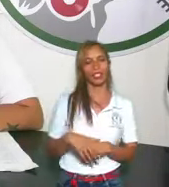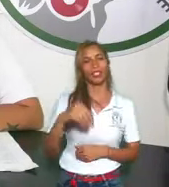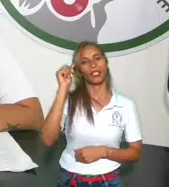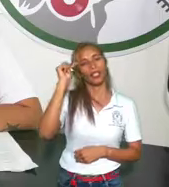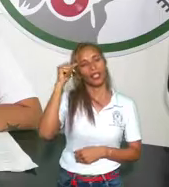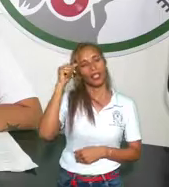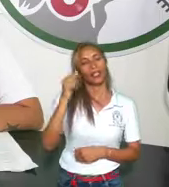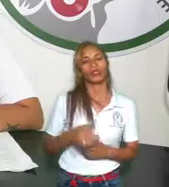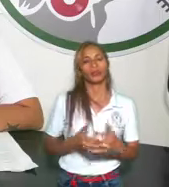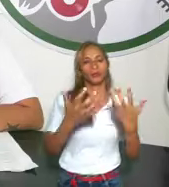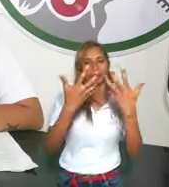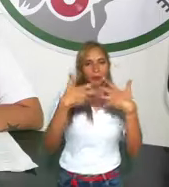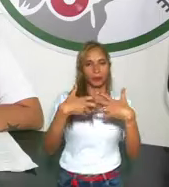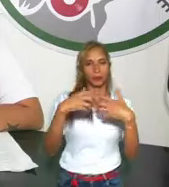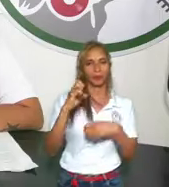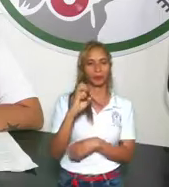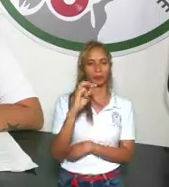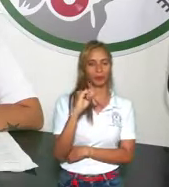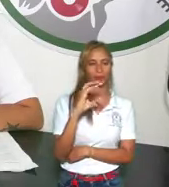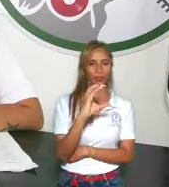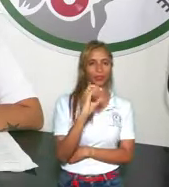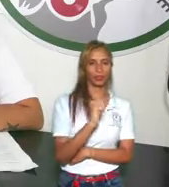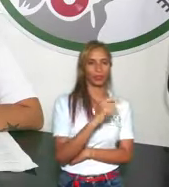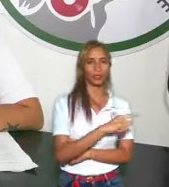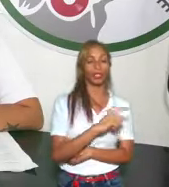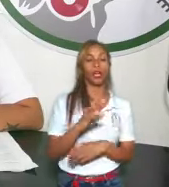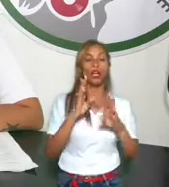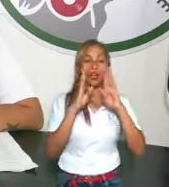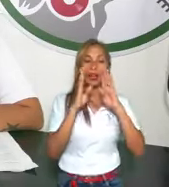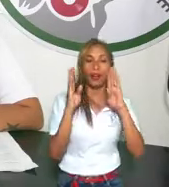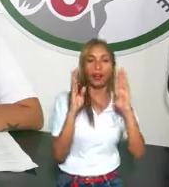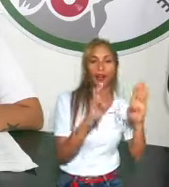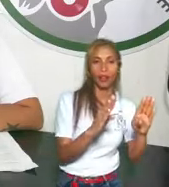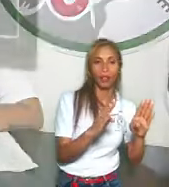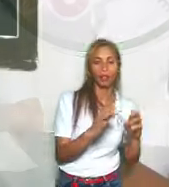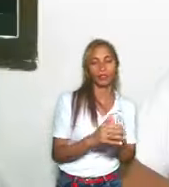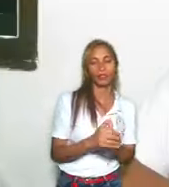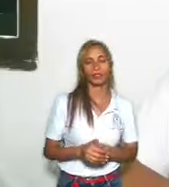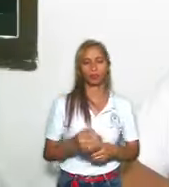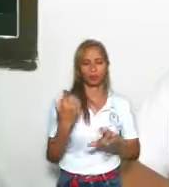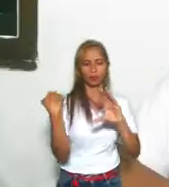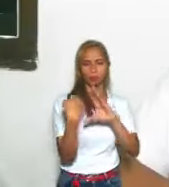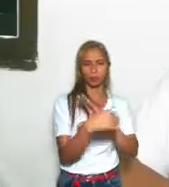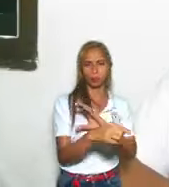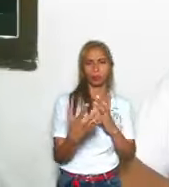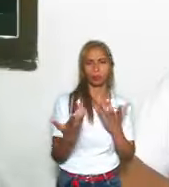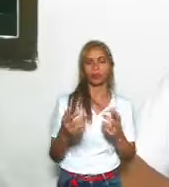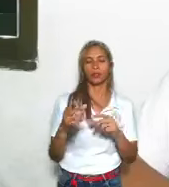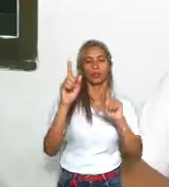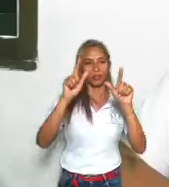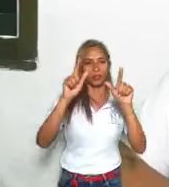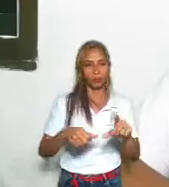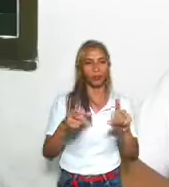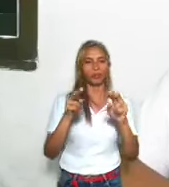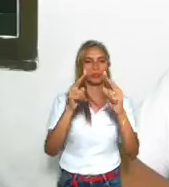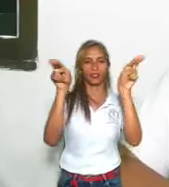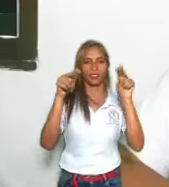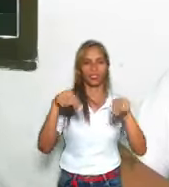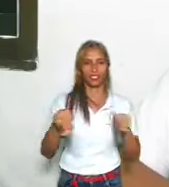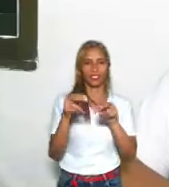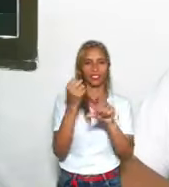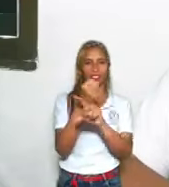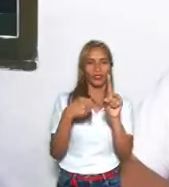está abierto a escucharlos, pueden escribirnos, pueden también estar atentos a todas nuestras redes sociales, donde también estamos compartiendo